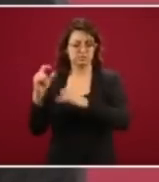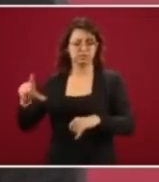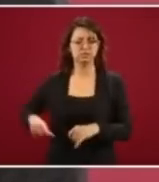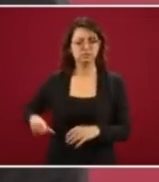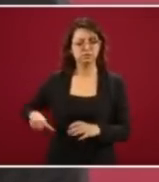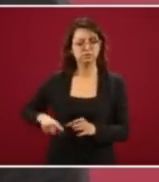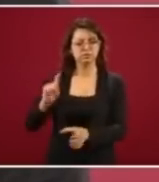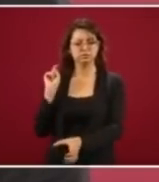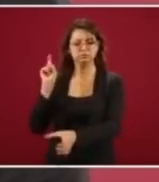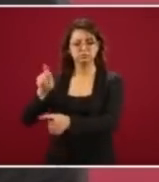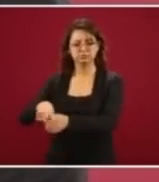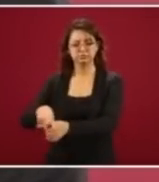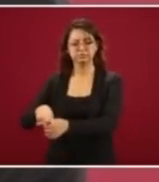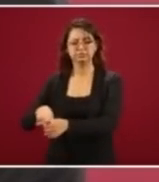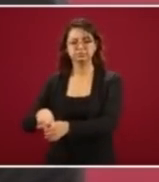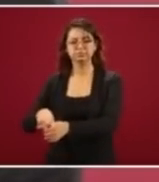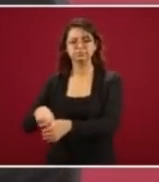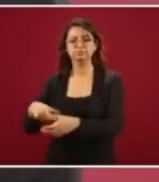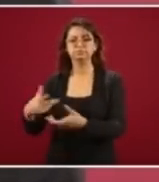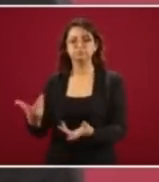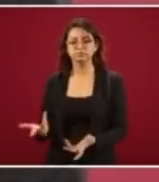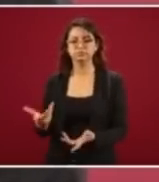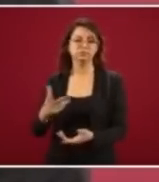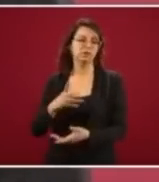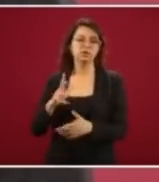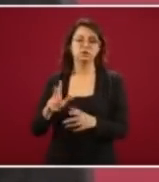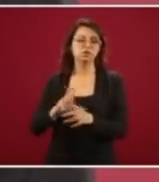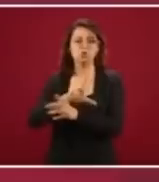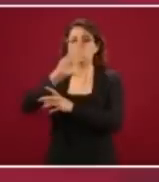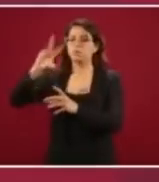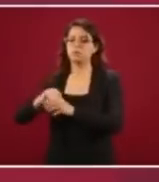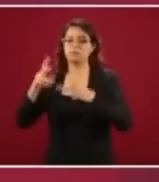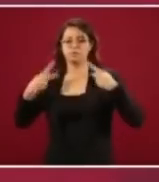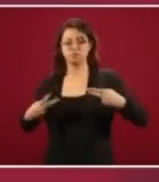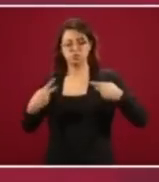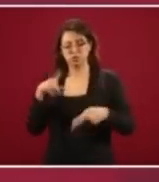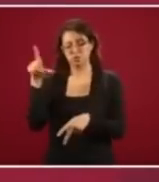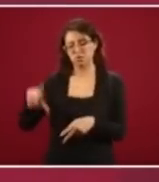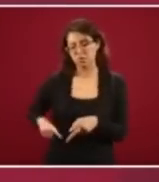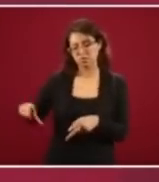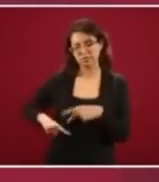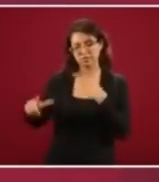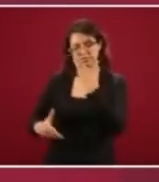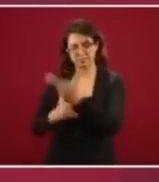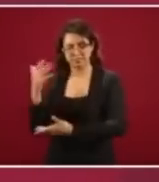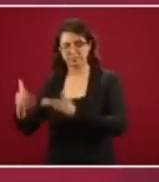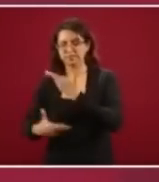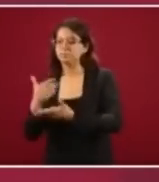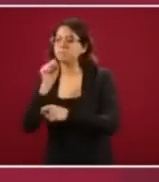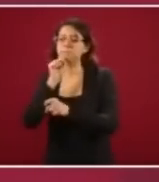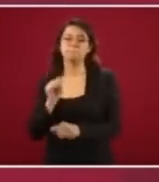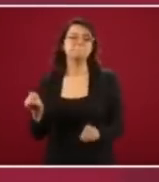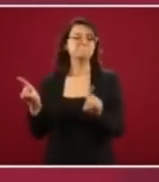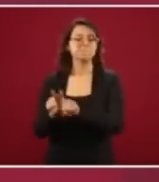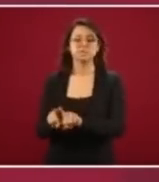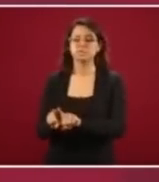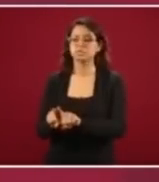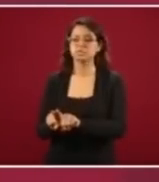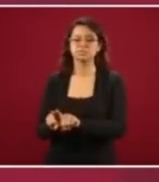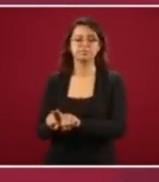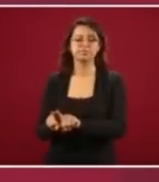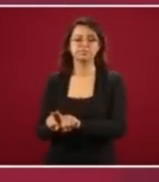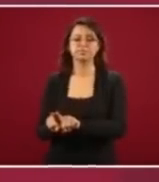del gobierno, de los trabajadores al servicio del Estado. Entonces, lo mismo,